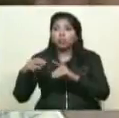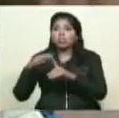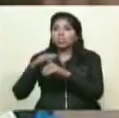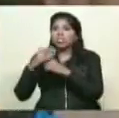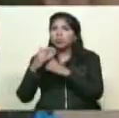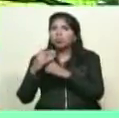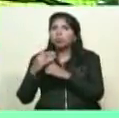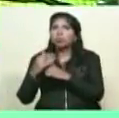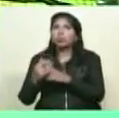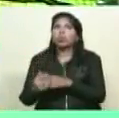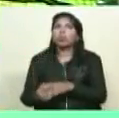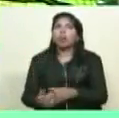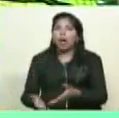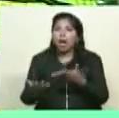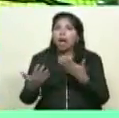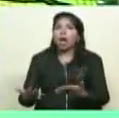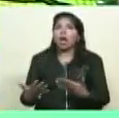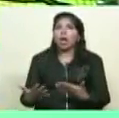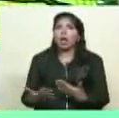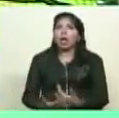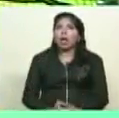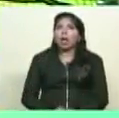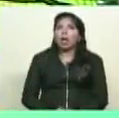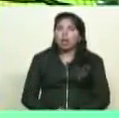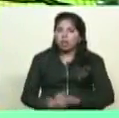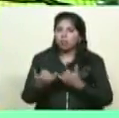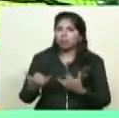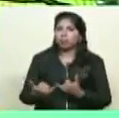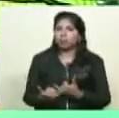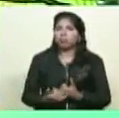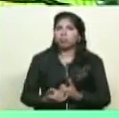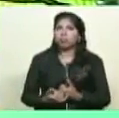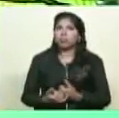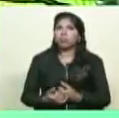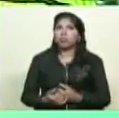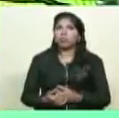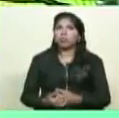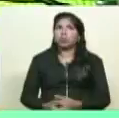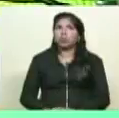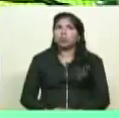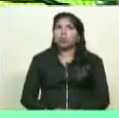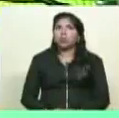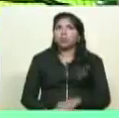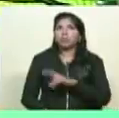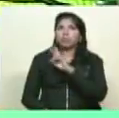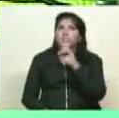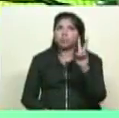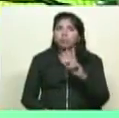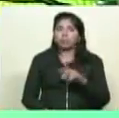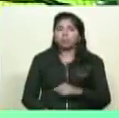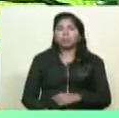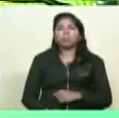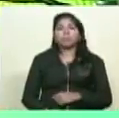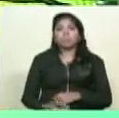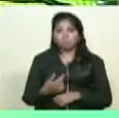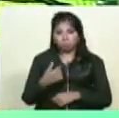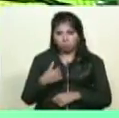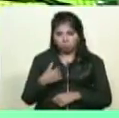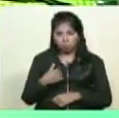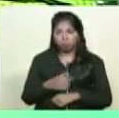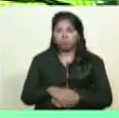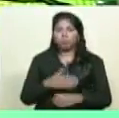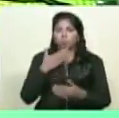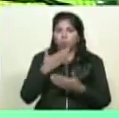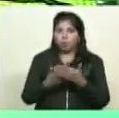Richard, yo les planteo a ustedes, son 43 empresas, dijiste tú, del